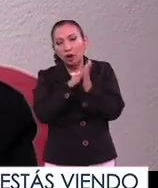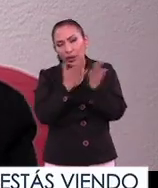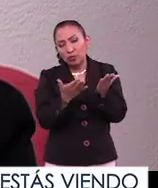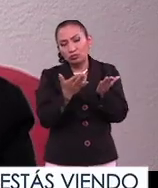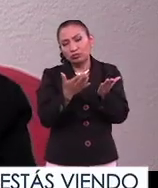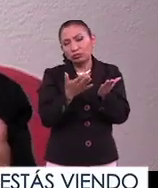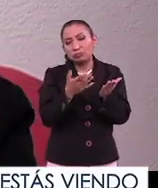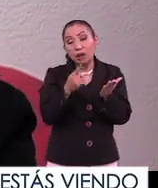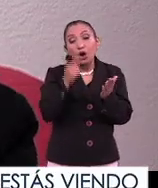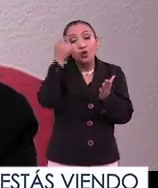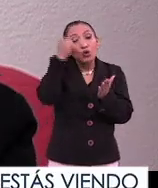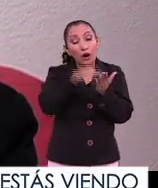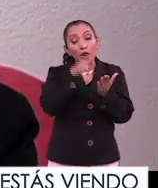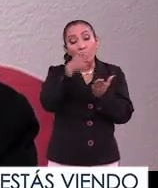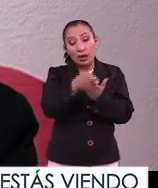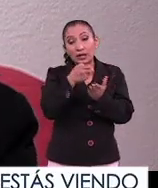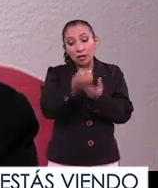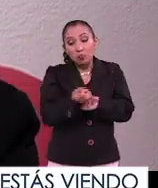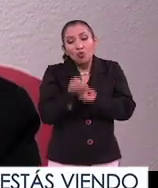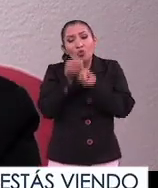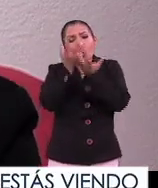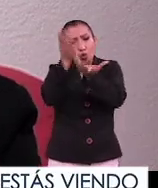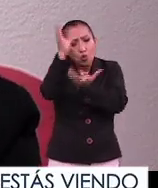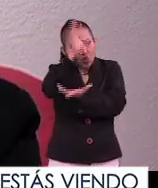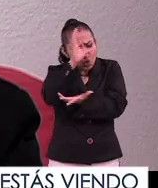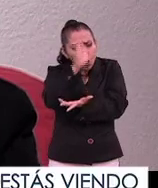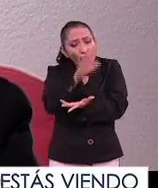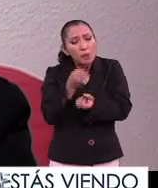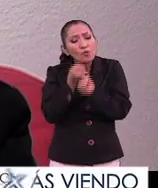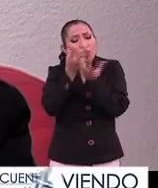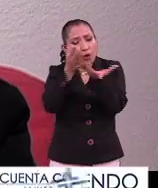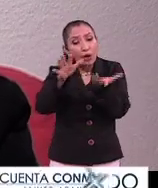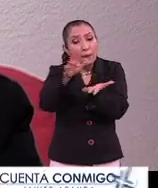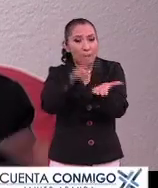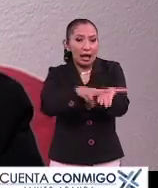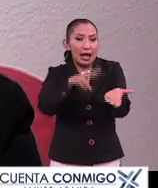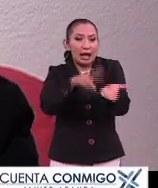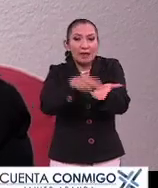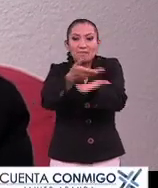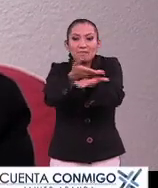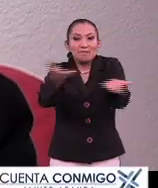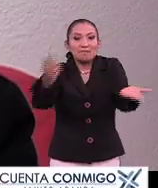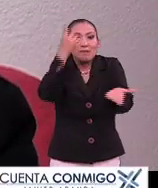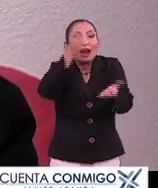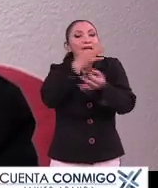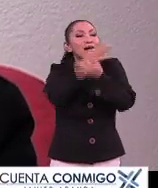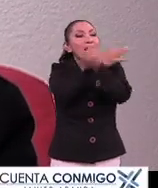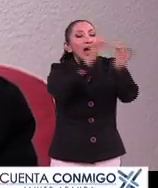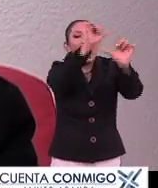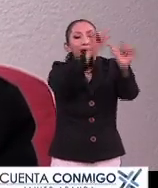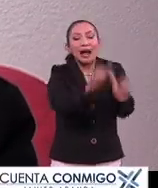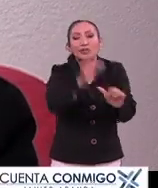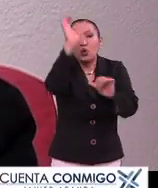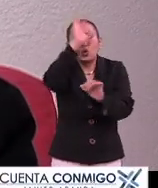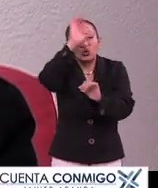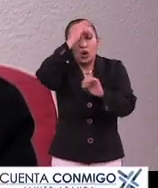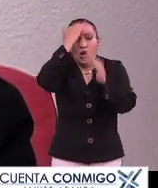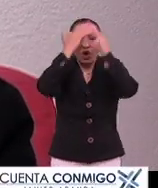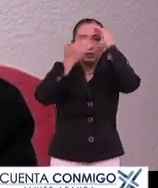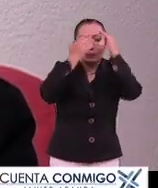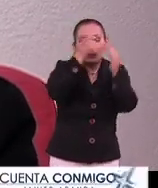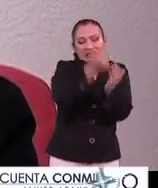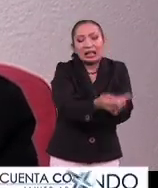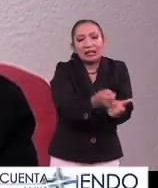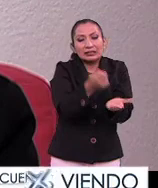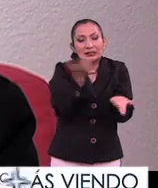libros, pero creo que con lo que nos han dicho, que nuestra aportación valga para la difusión del arte, la cultura y el